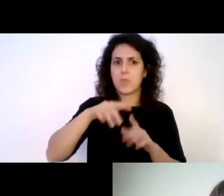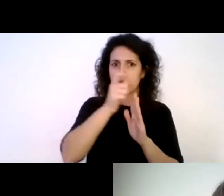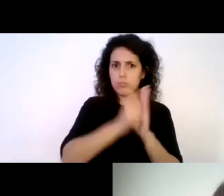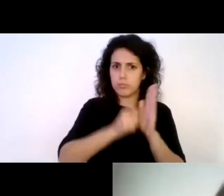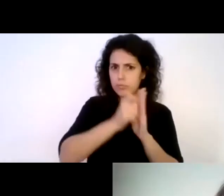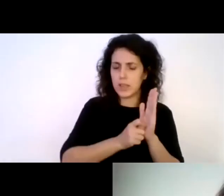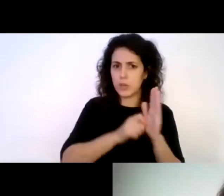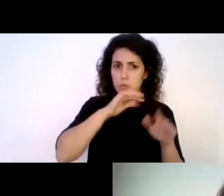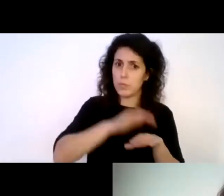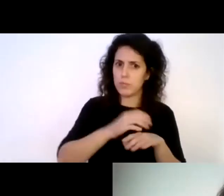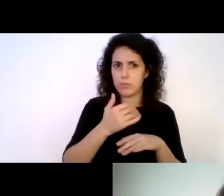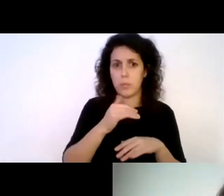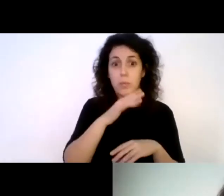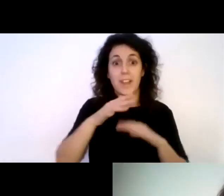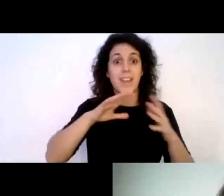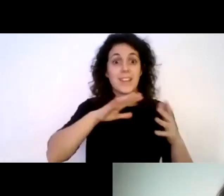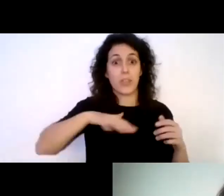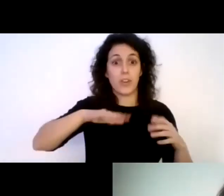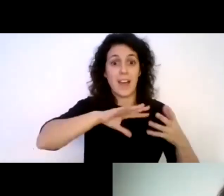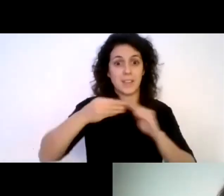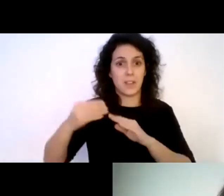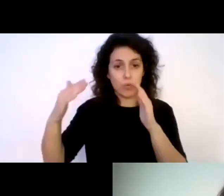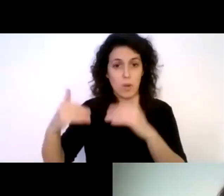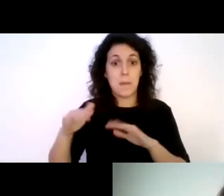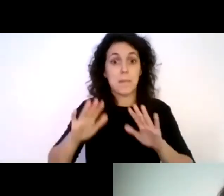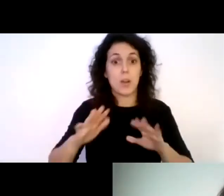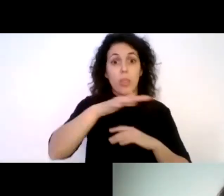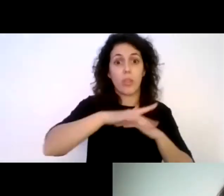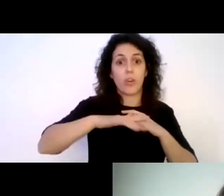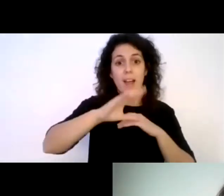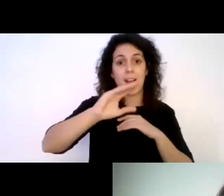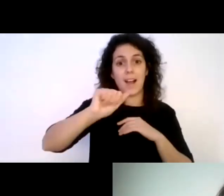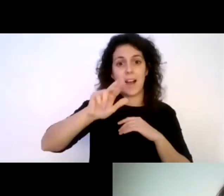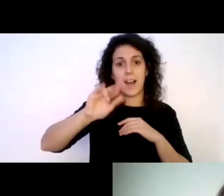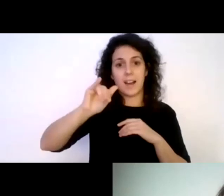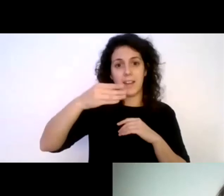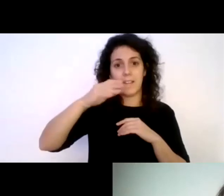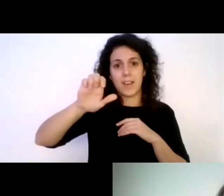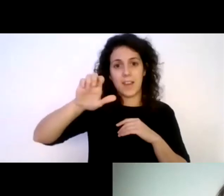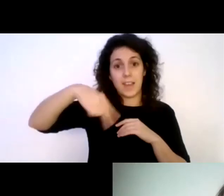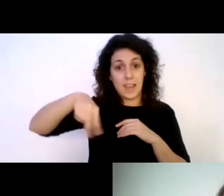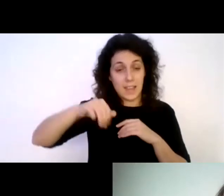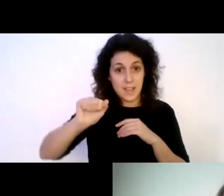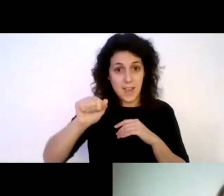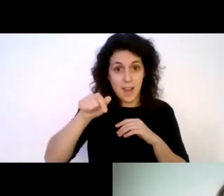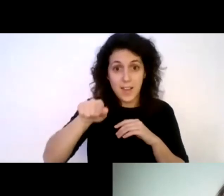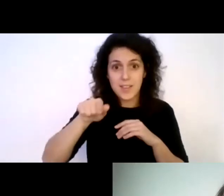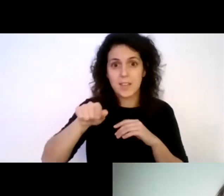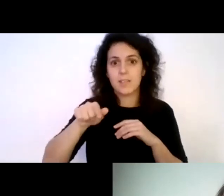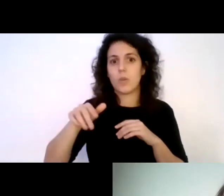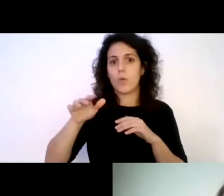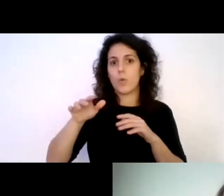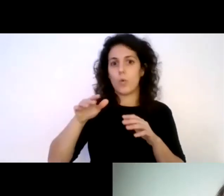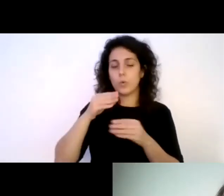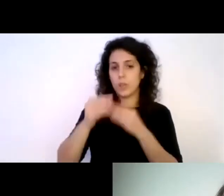sitios adaptados, pero encontramos en la zona caribeña, está Portobelo, en primer lugar por el agua, porque el